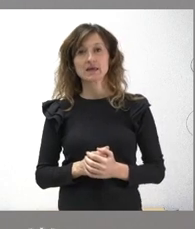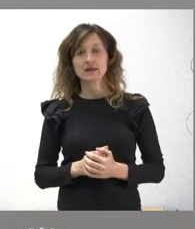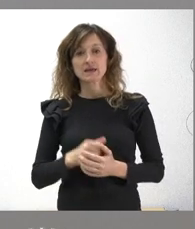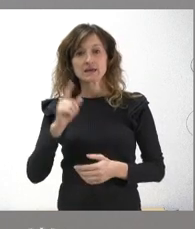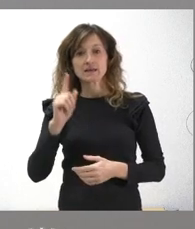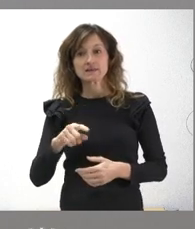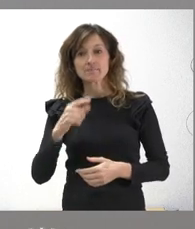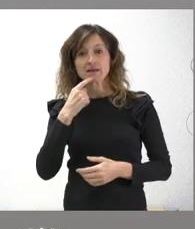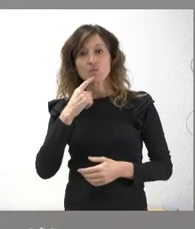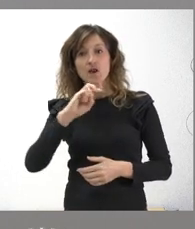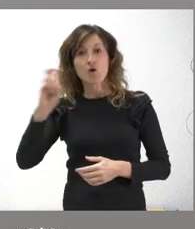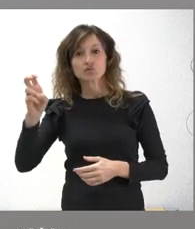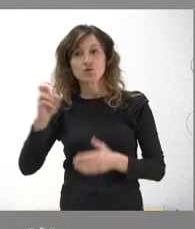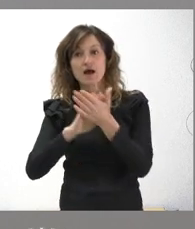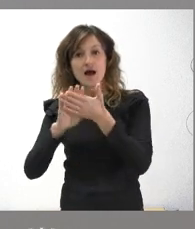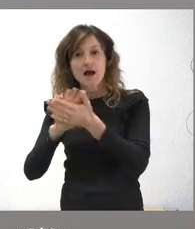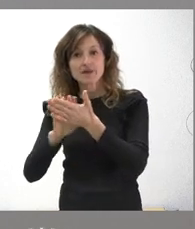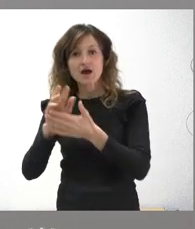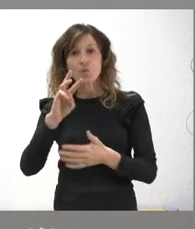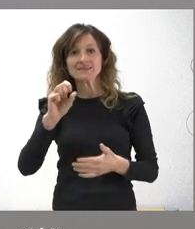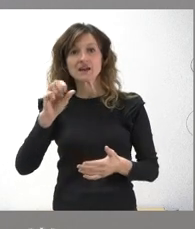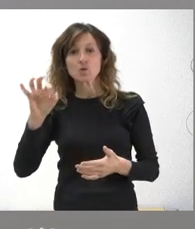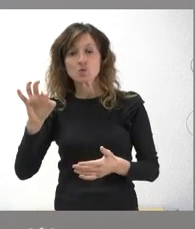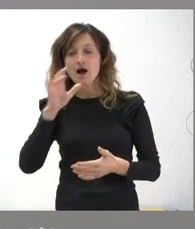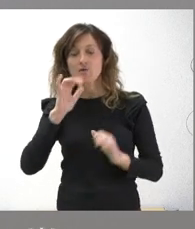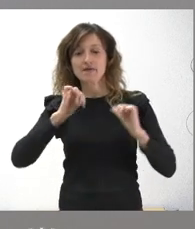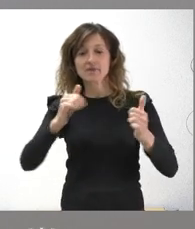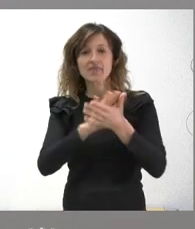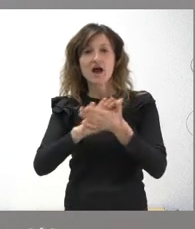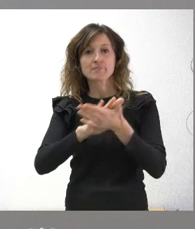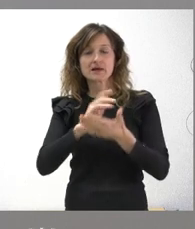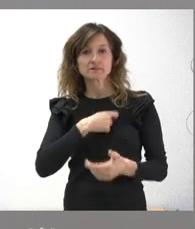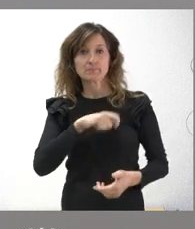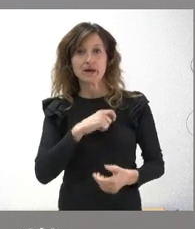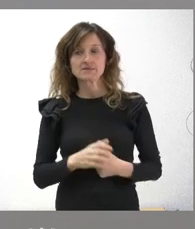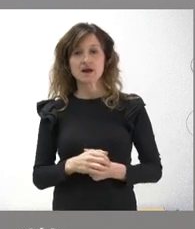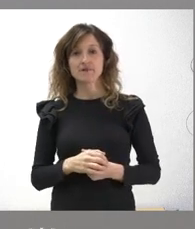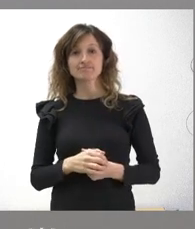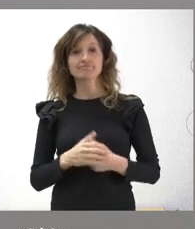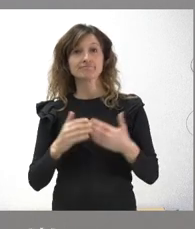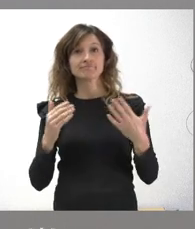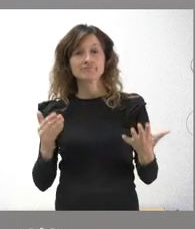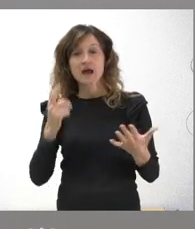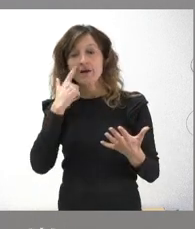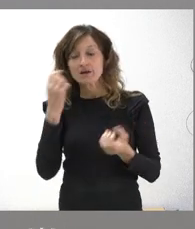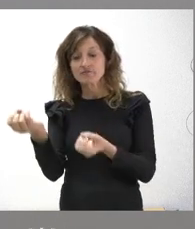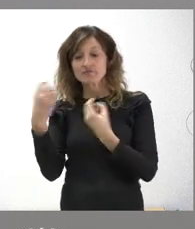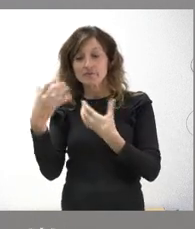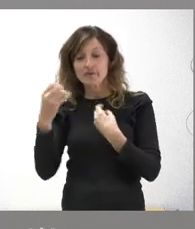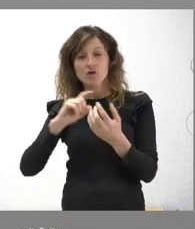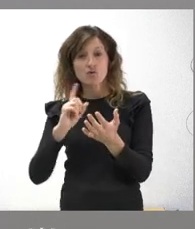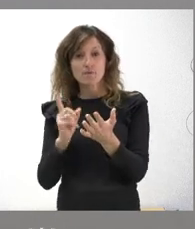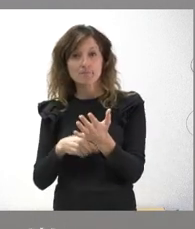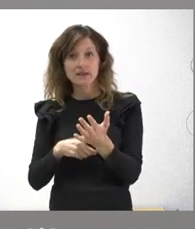en waterlo y ahora se comienza a hablar en España pues vamos a ver si nos dan toda la información